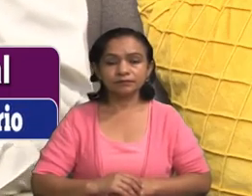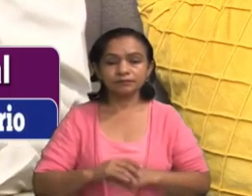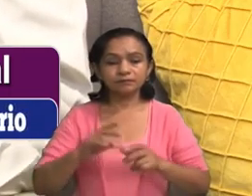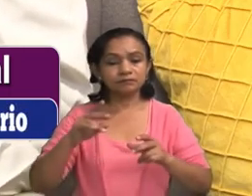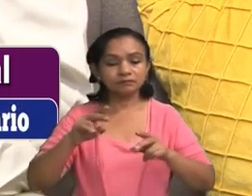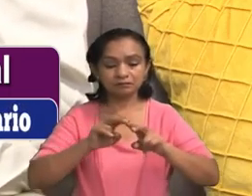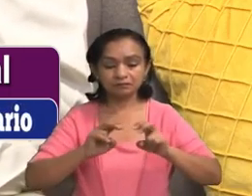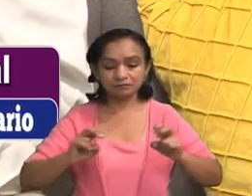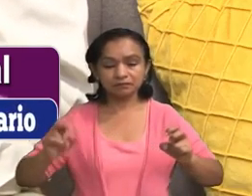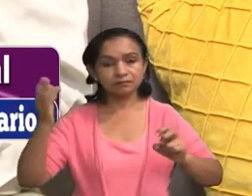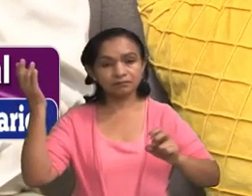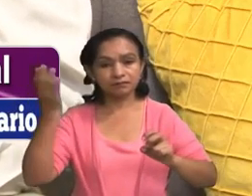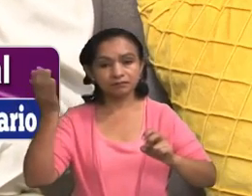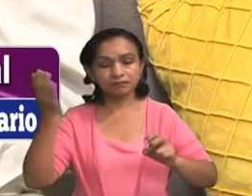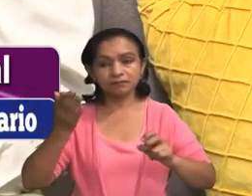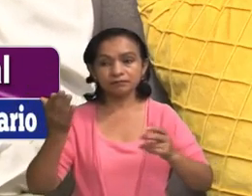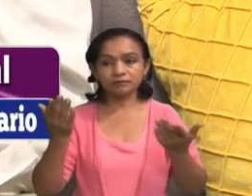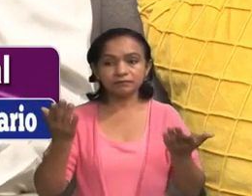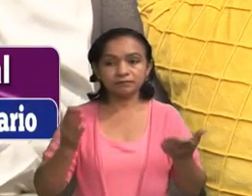paneles,